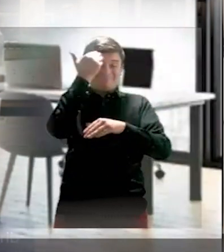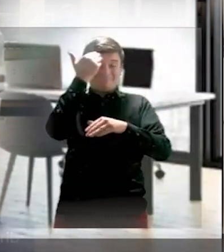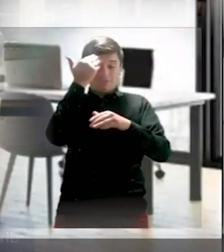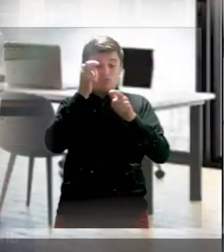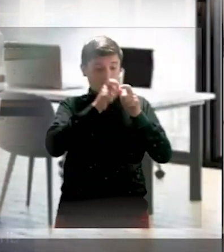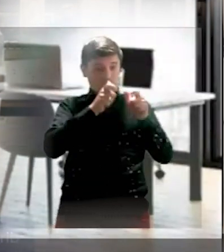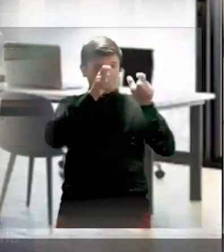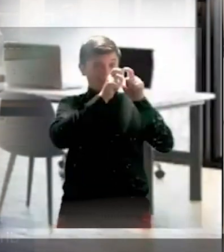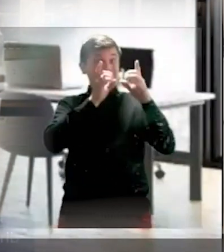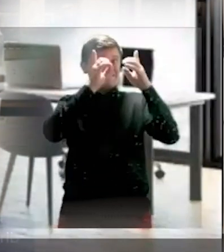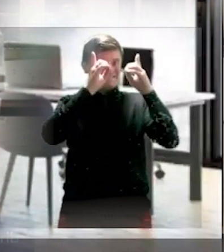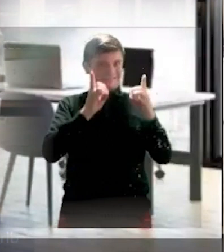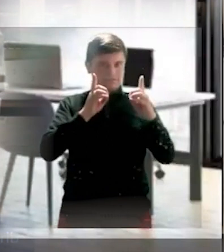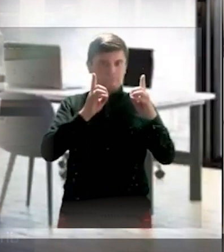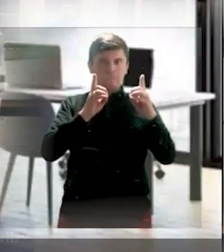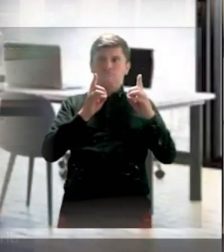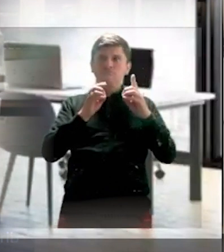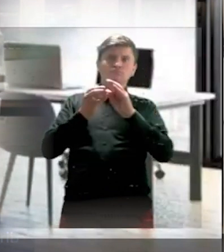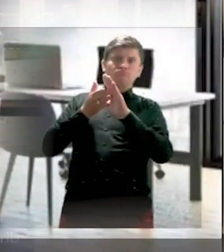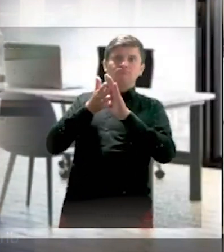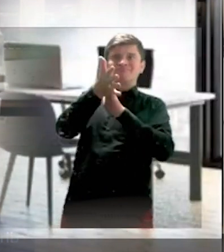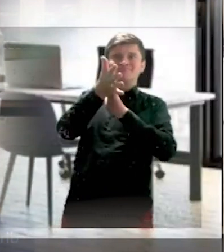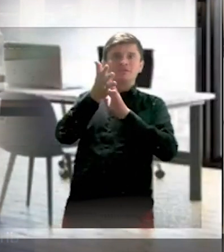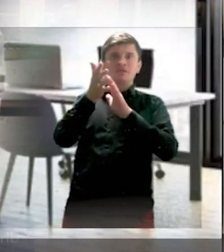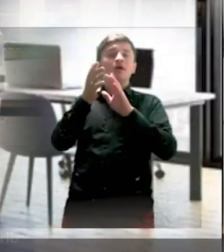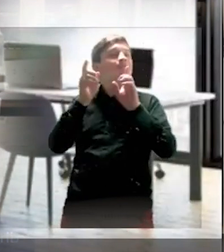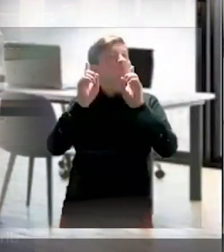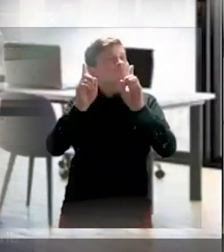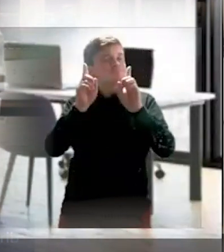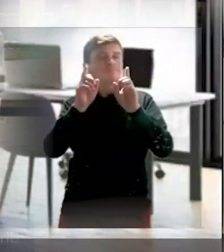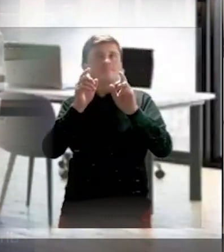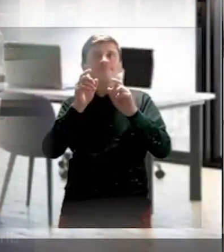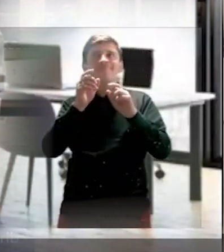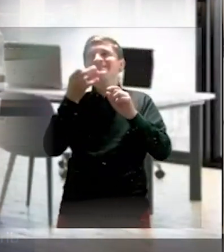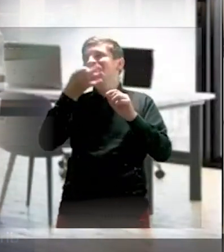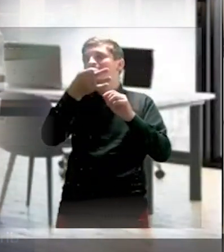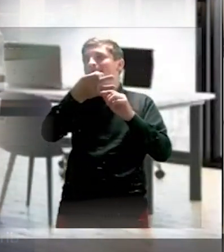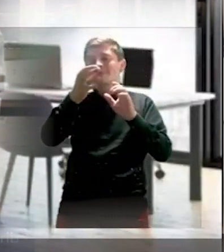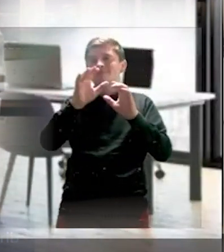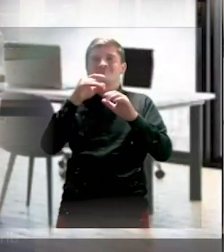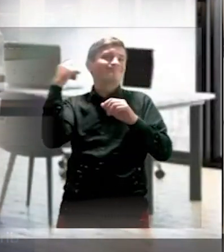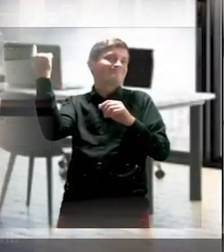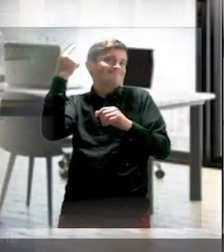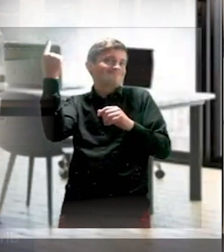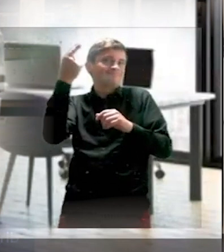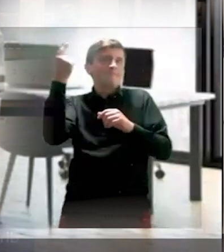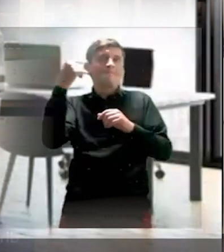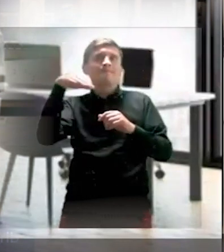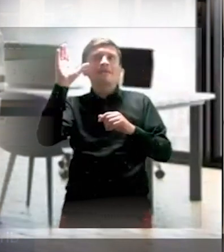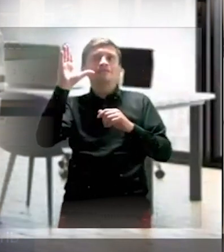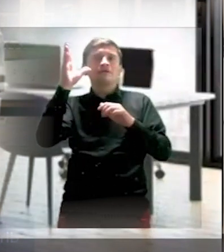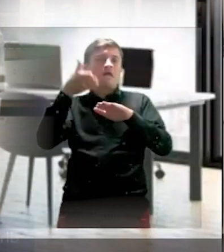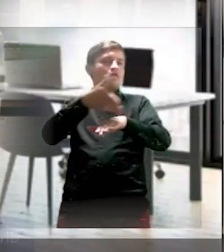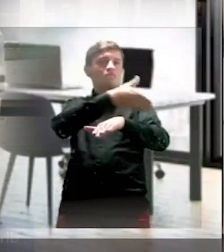la decisión de hacer una declaratoria de este estilo, siempre ha habido, por lo general siempre se ha precedido